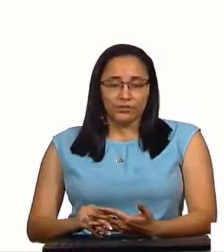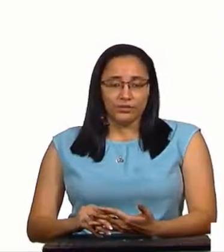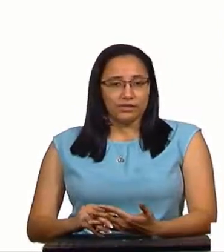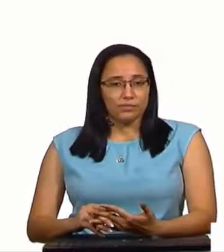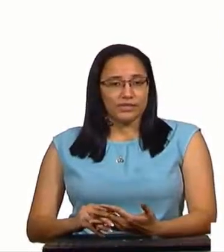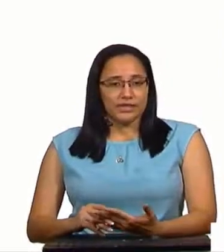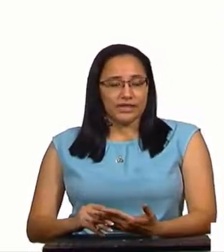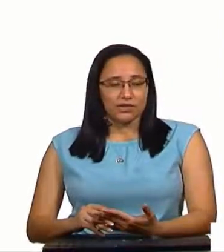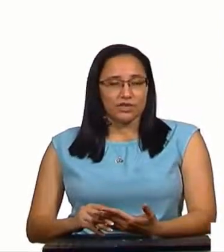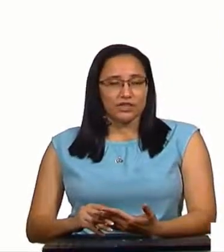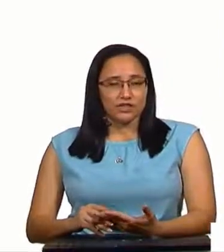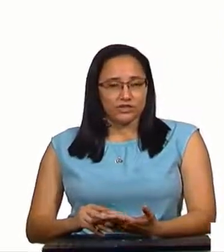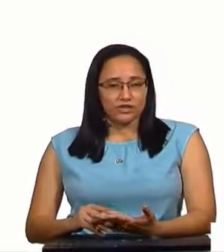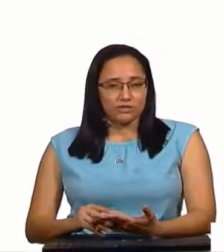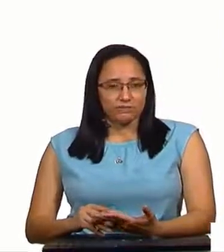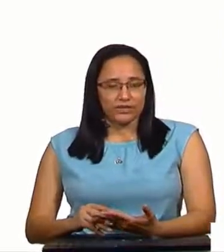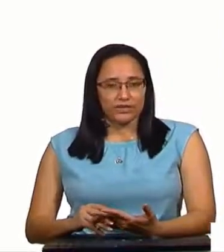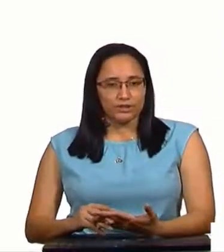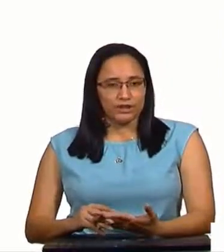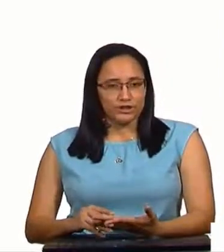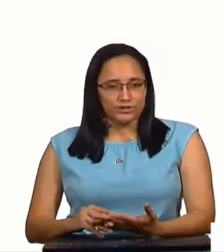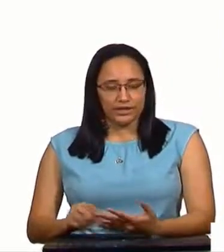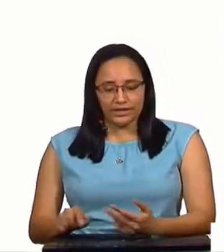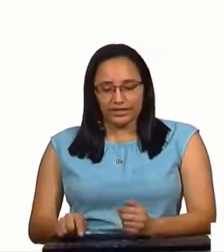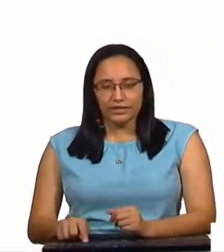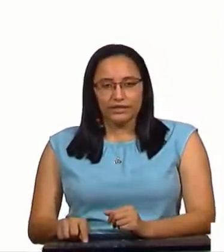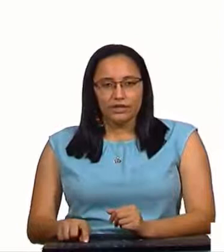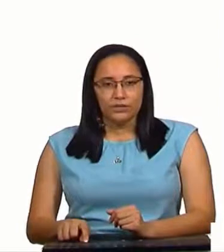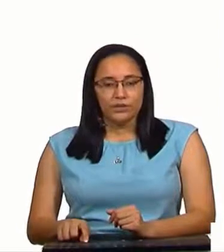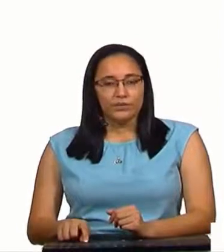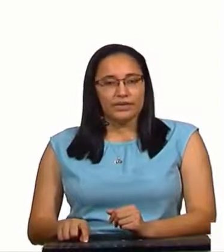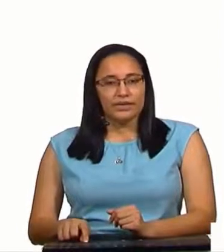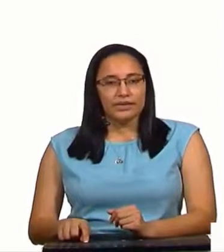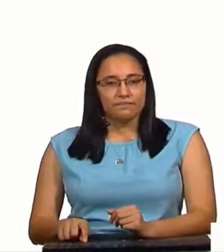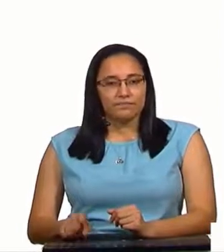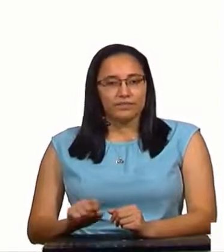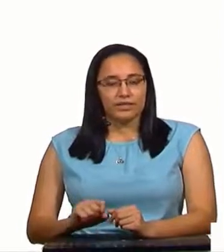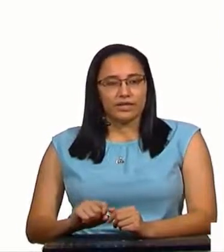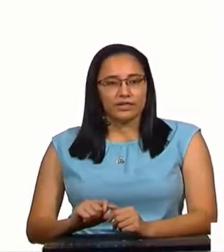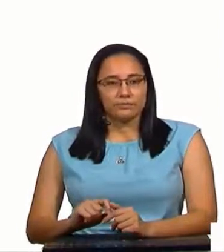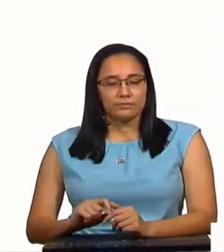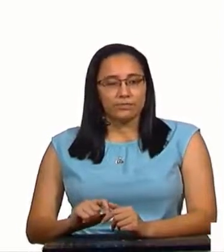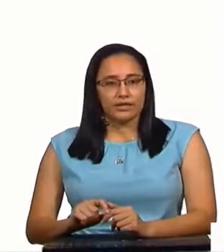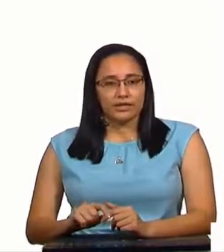el would, comenzaría con el should. Tenemos el should ahí. Luego iría